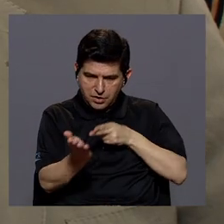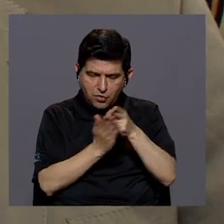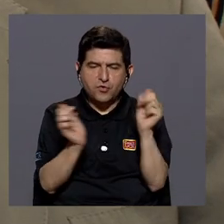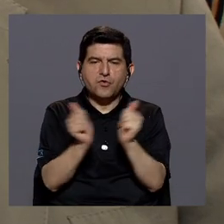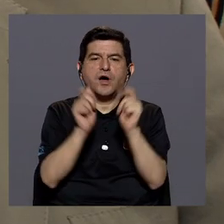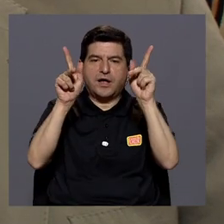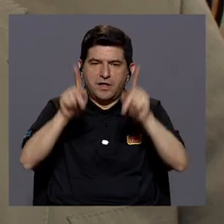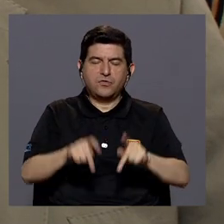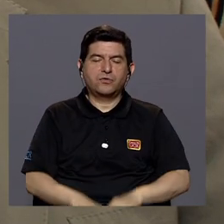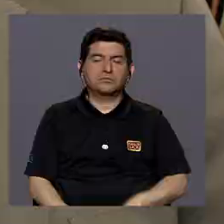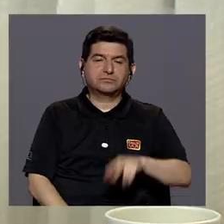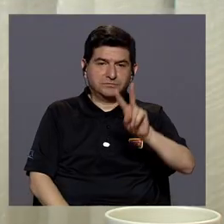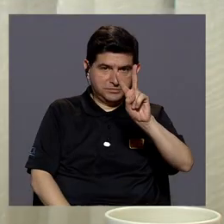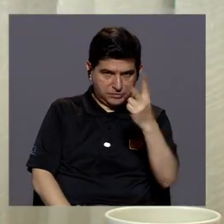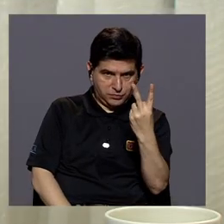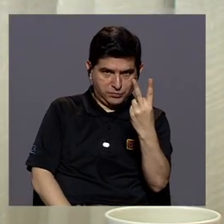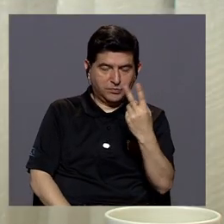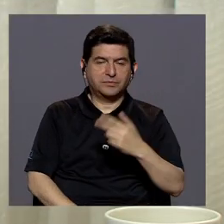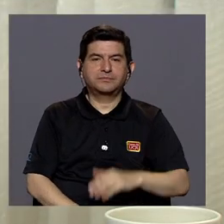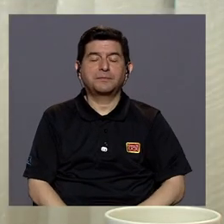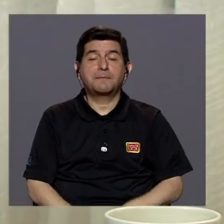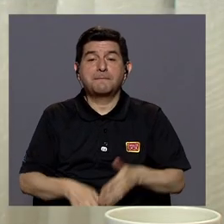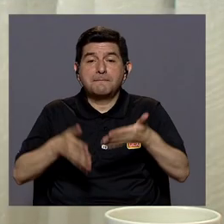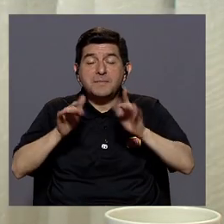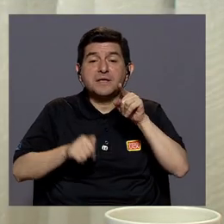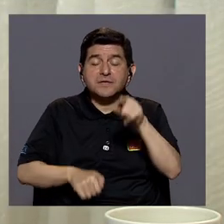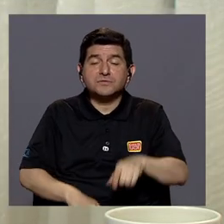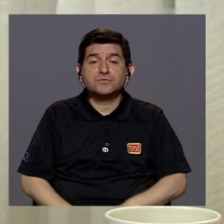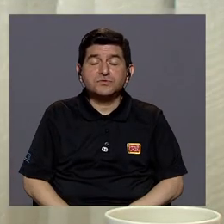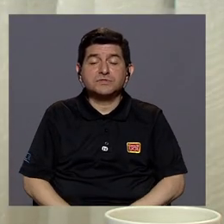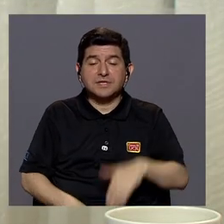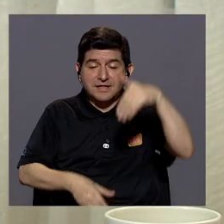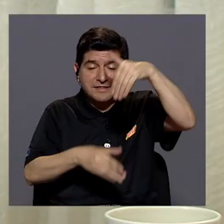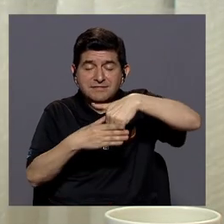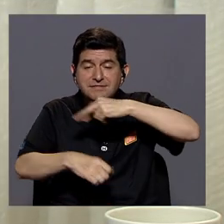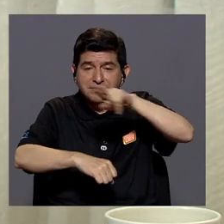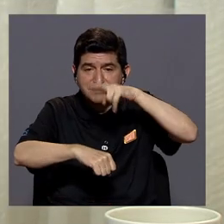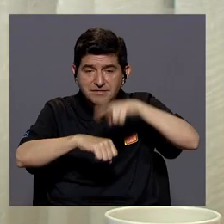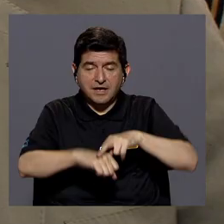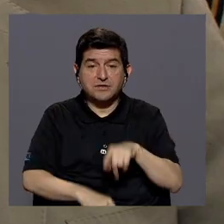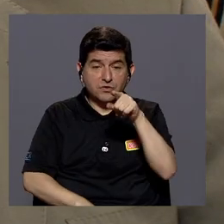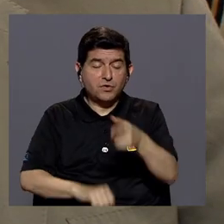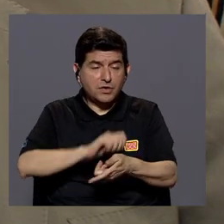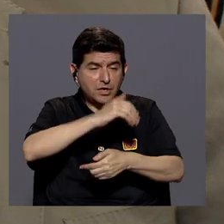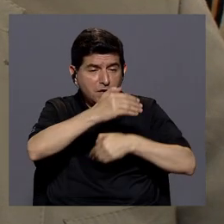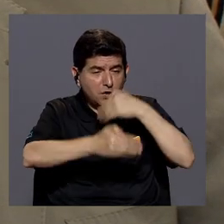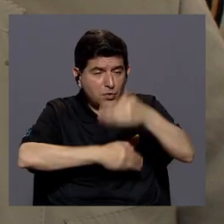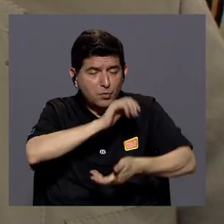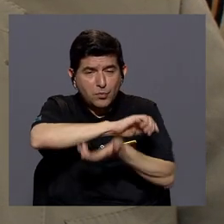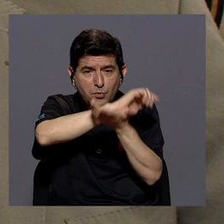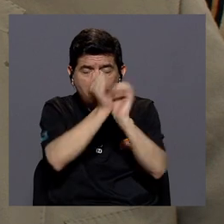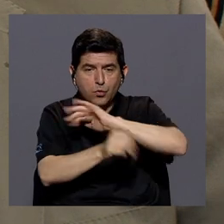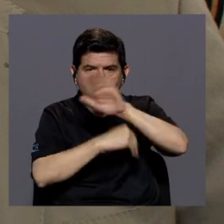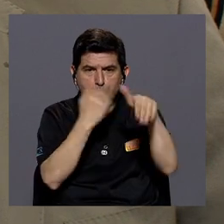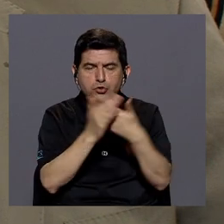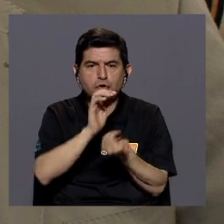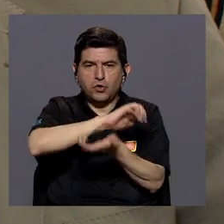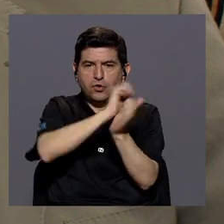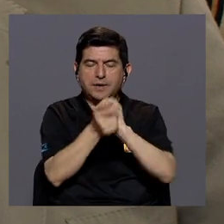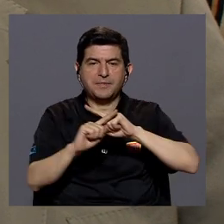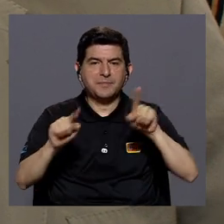dos, que mientras usted ha estado en la República y como ella ha ido cambiando, todo ha cambiado, menos